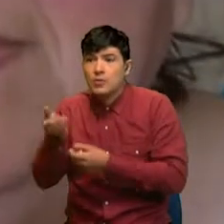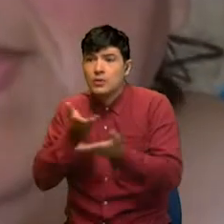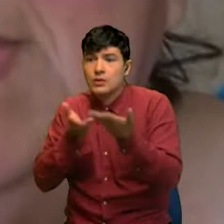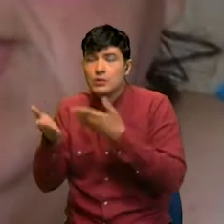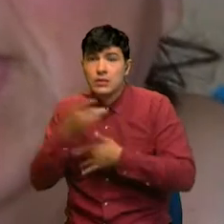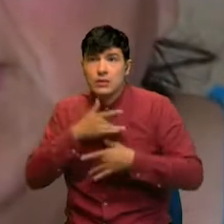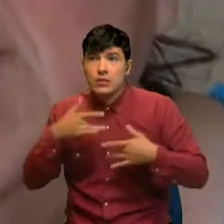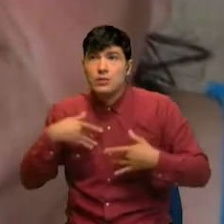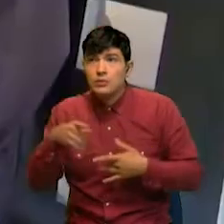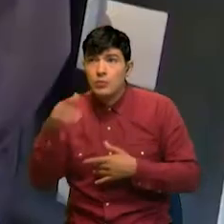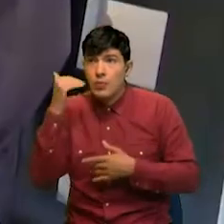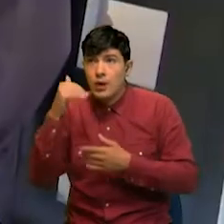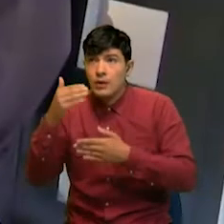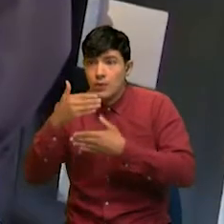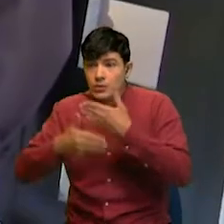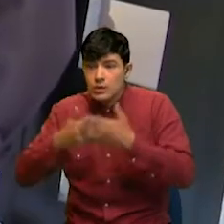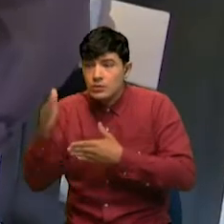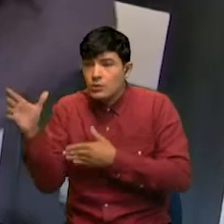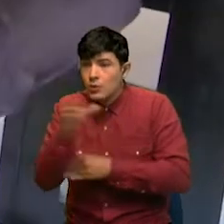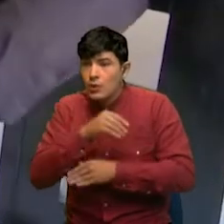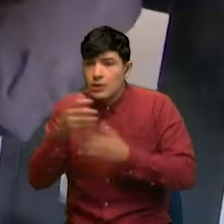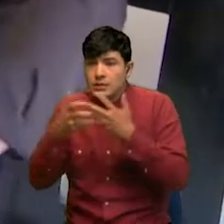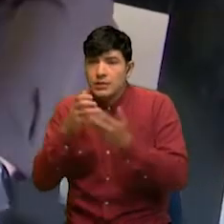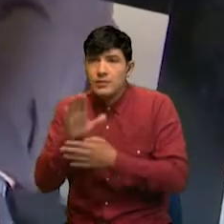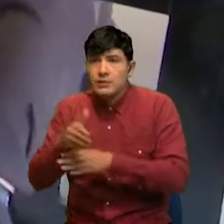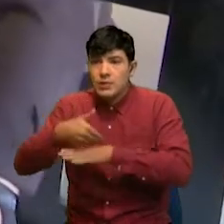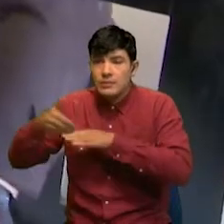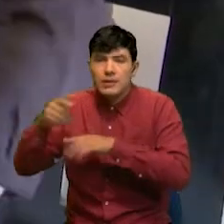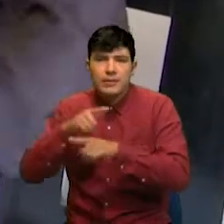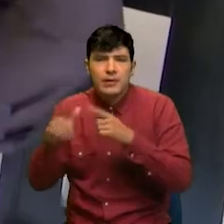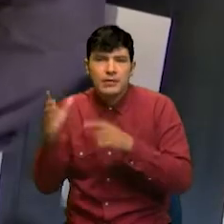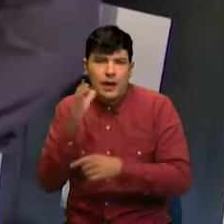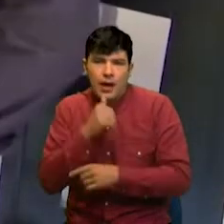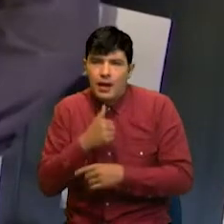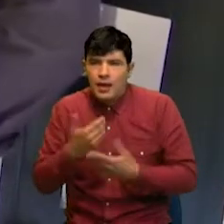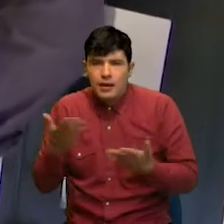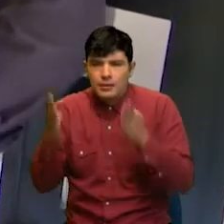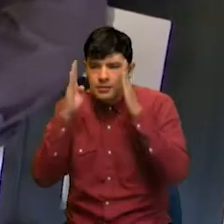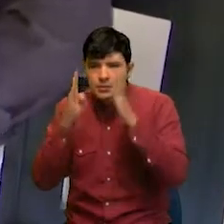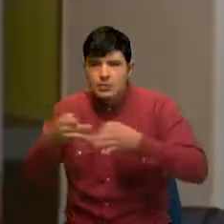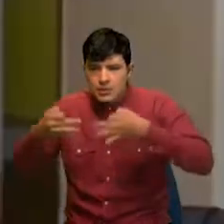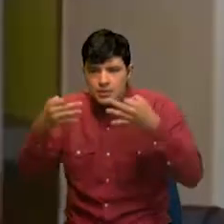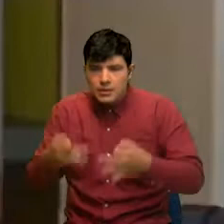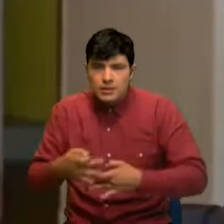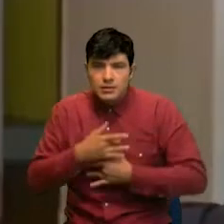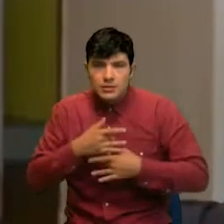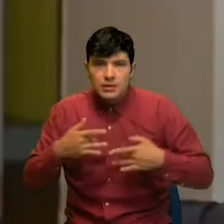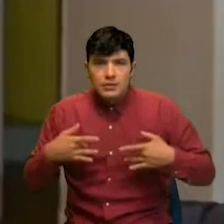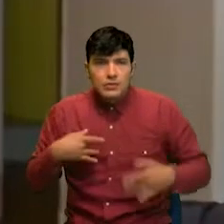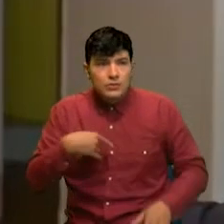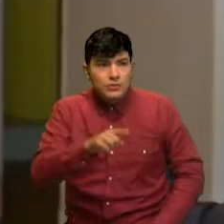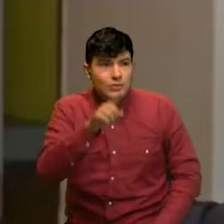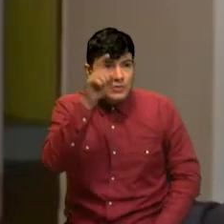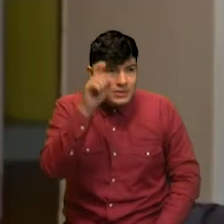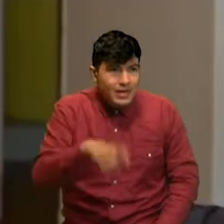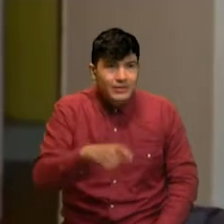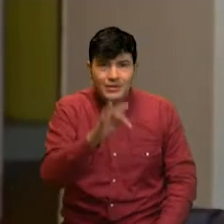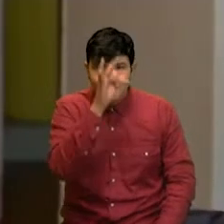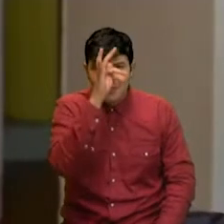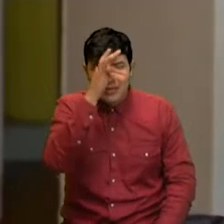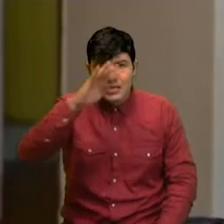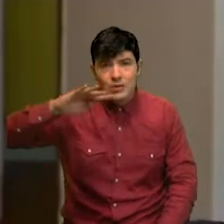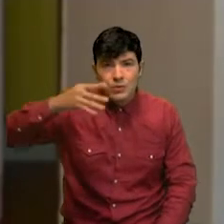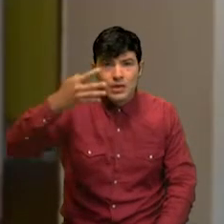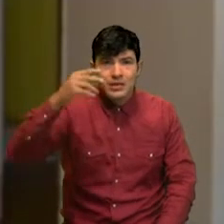hecho todos los trámites que el sistema le pide, pero no ha recibido la atención que requiere. Eso tiene que ser una clínica de cuarto